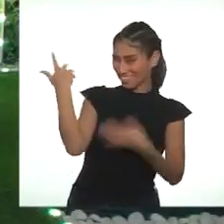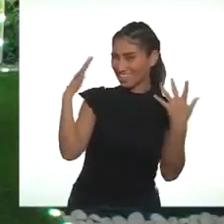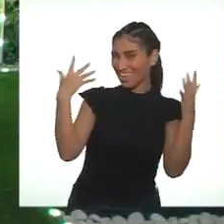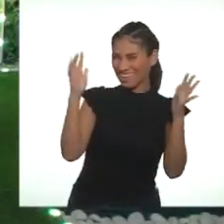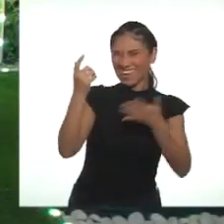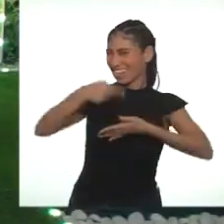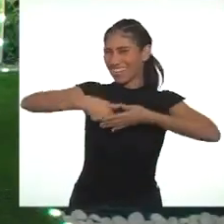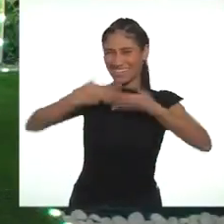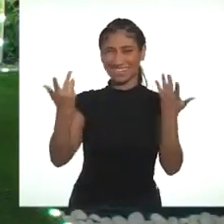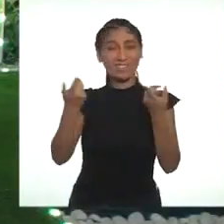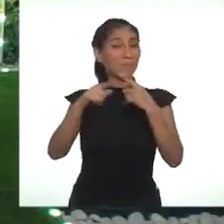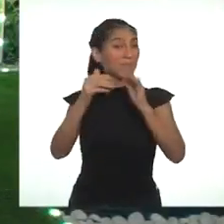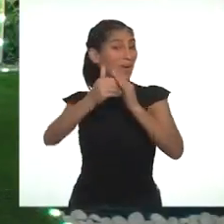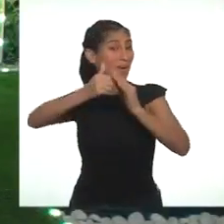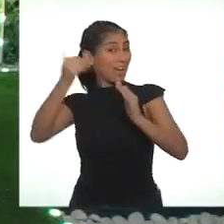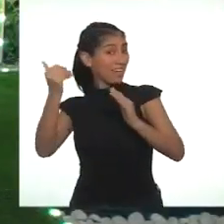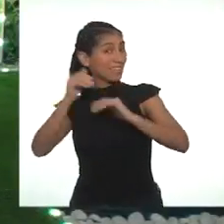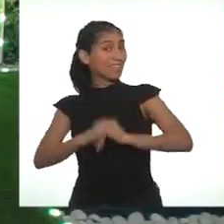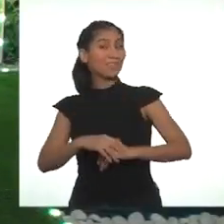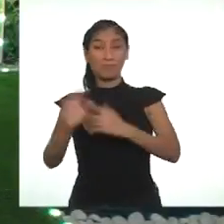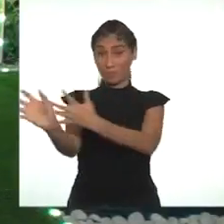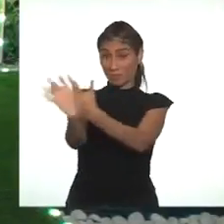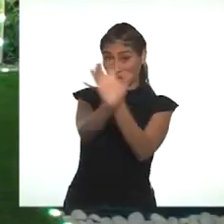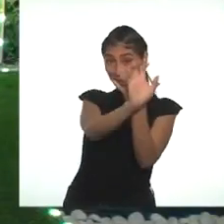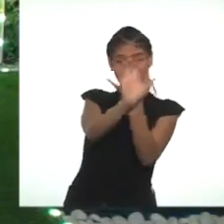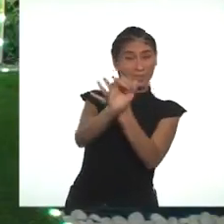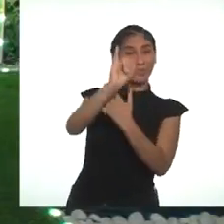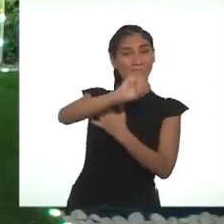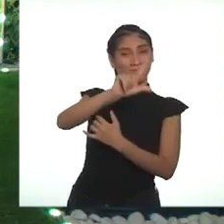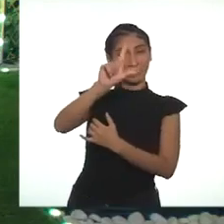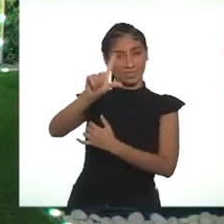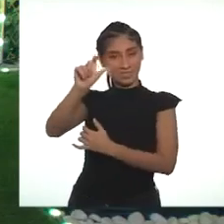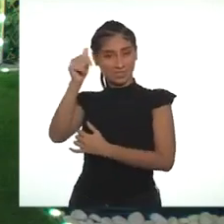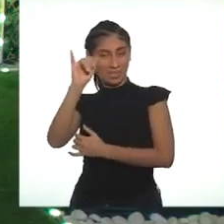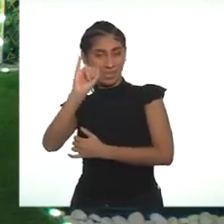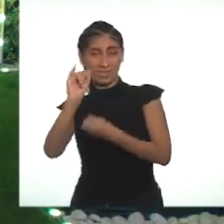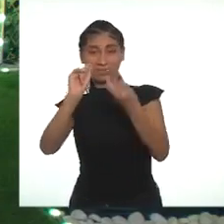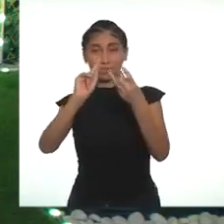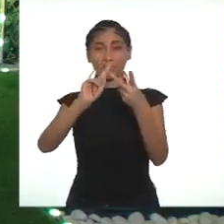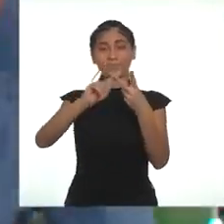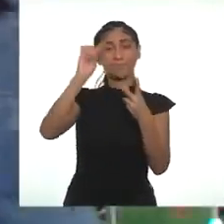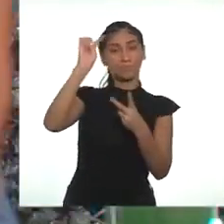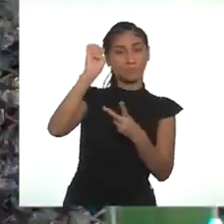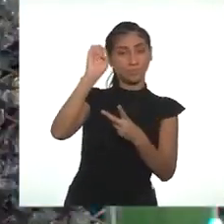cuál me refiero, pero antes nos conectaremos con Iyari, Edwin y María.